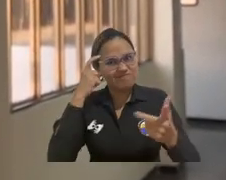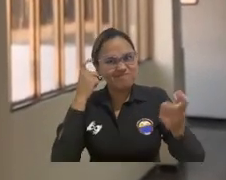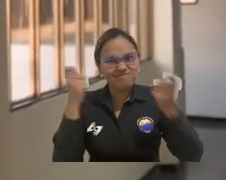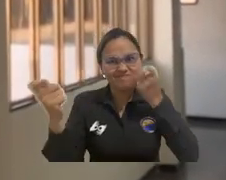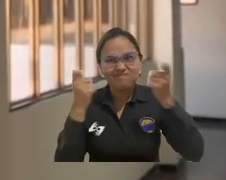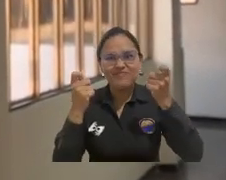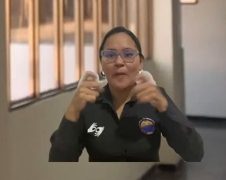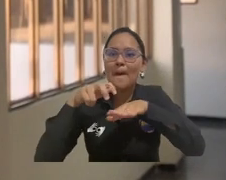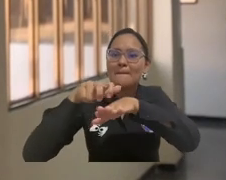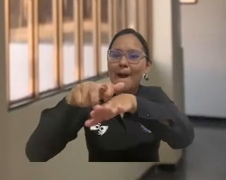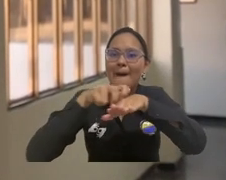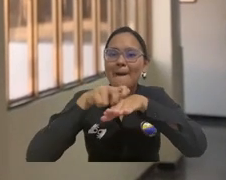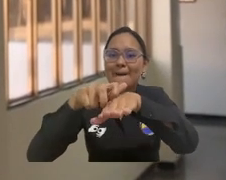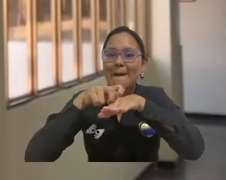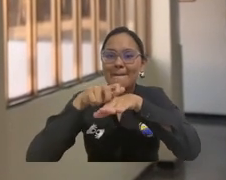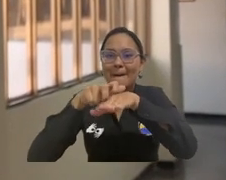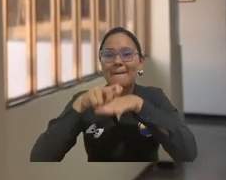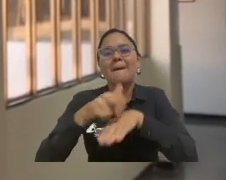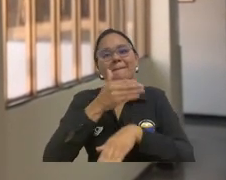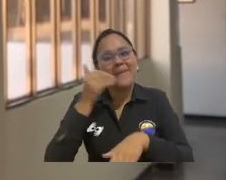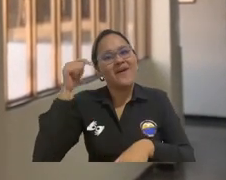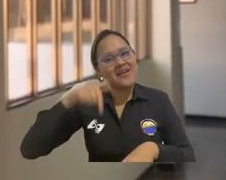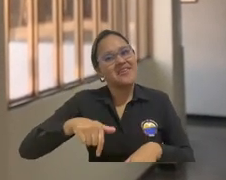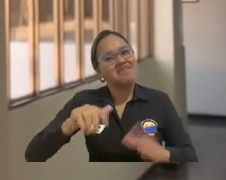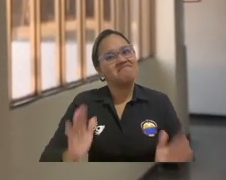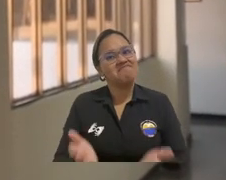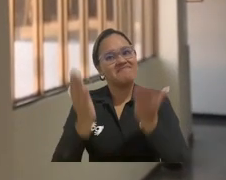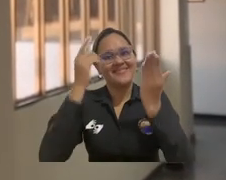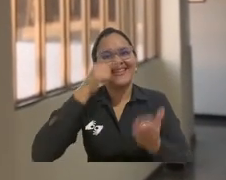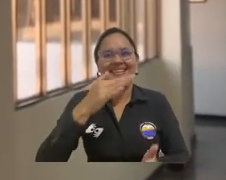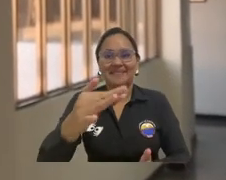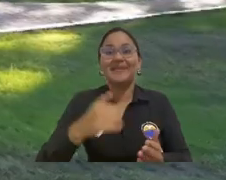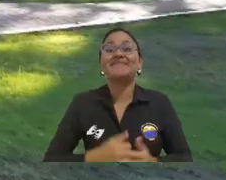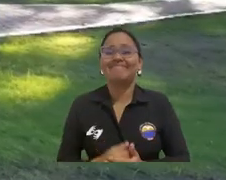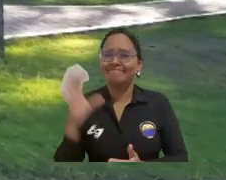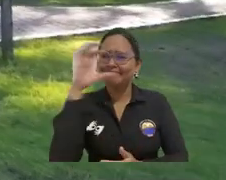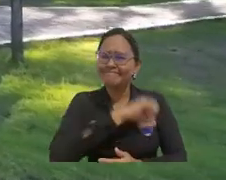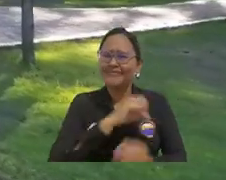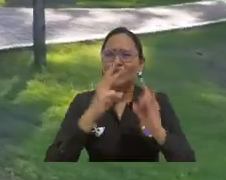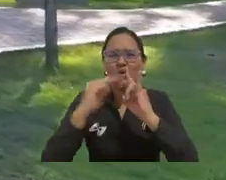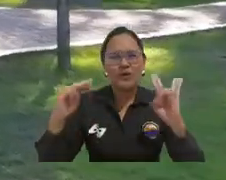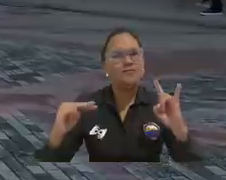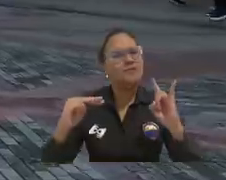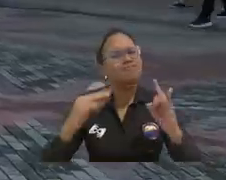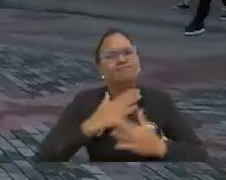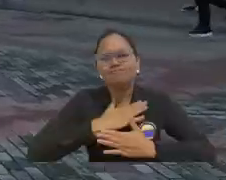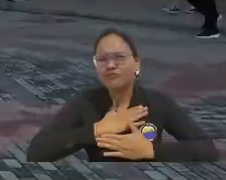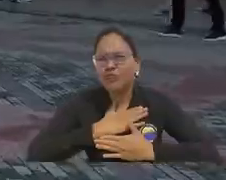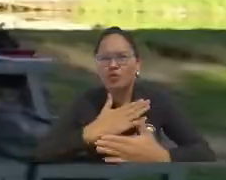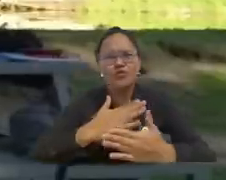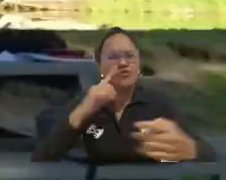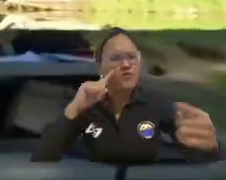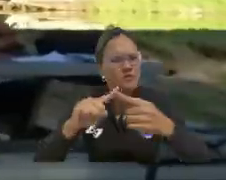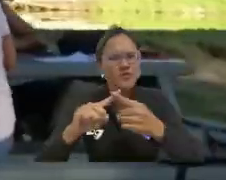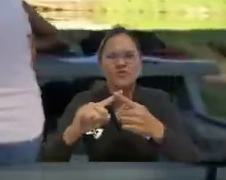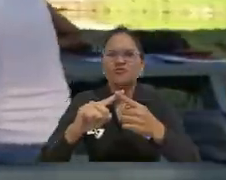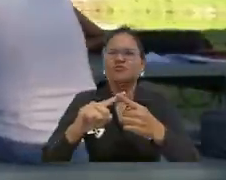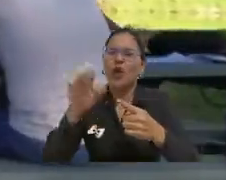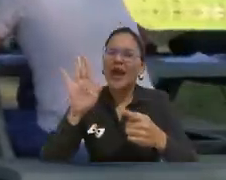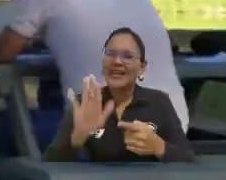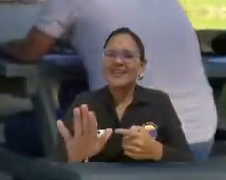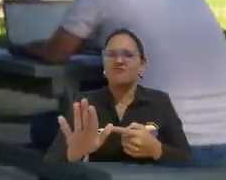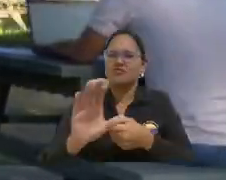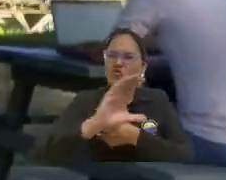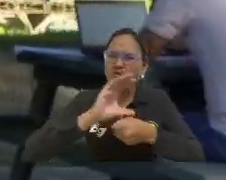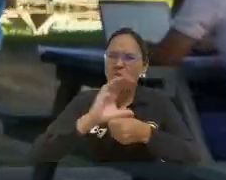Sistema Estratégico de Transporte para mejorar la movilidad en Santa Marta. La Alma Mater ratifica su compromiso con la construcción de